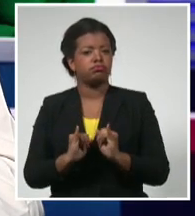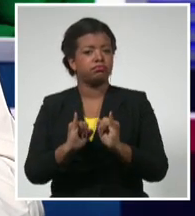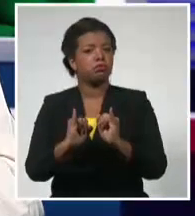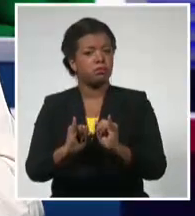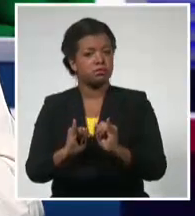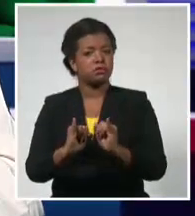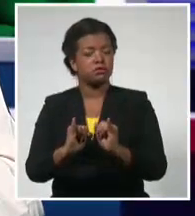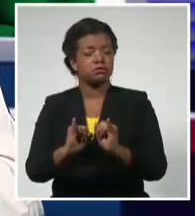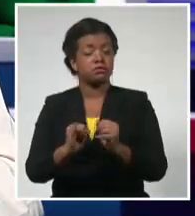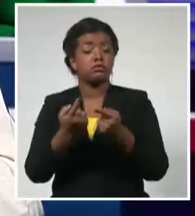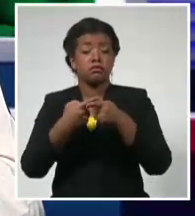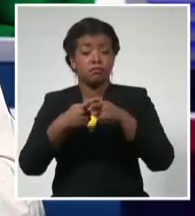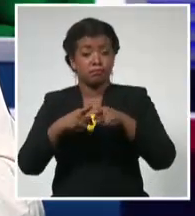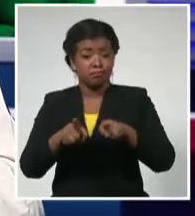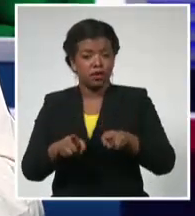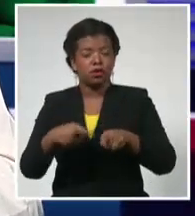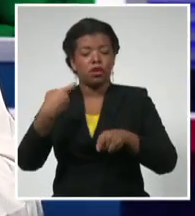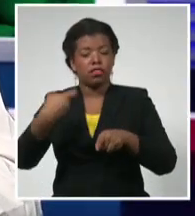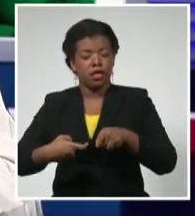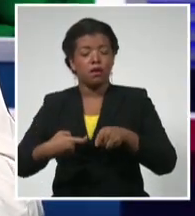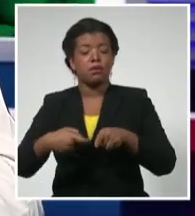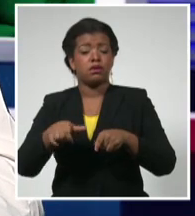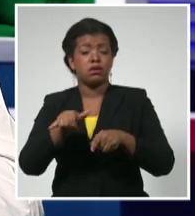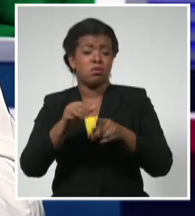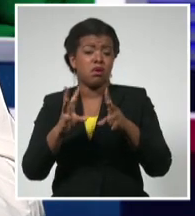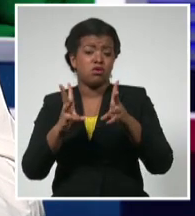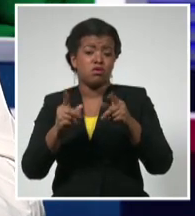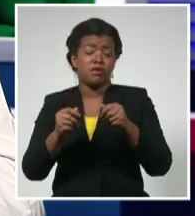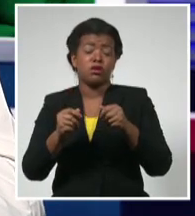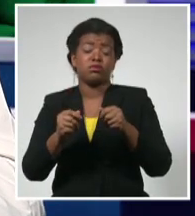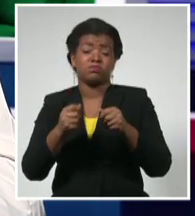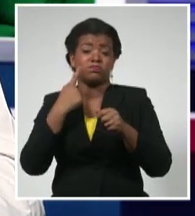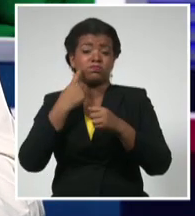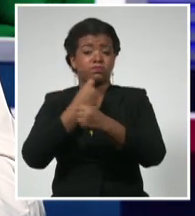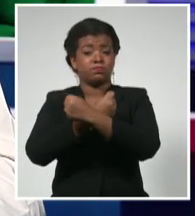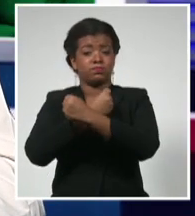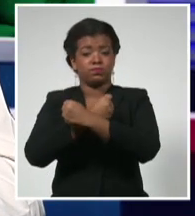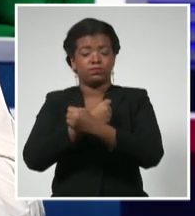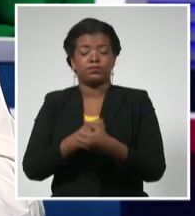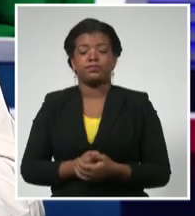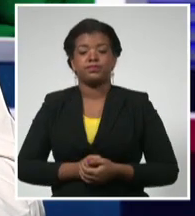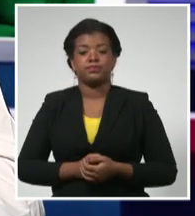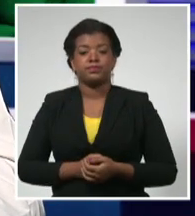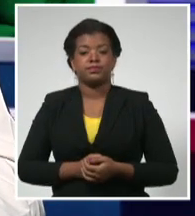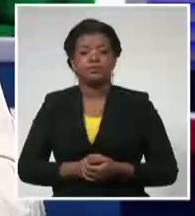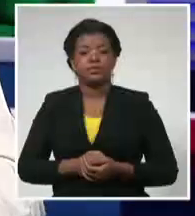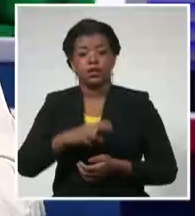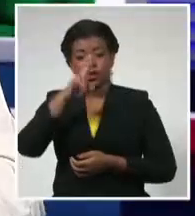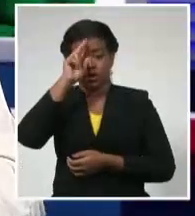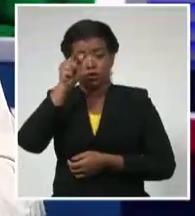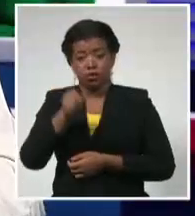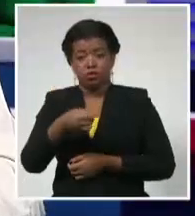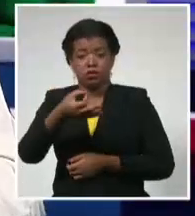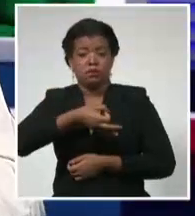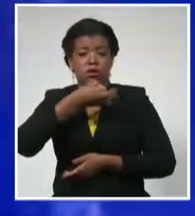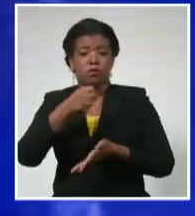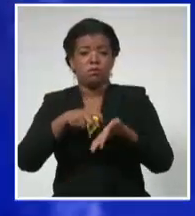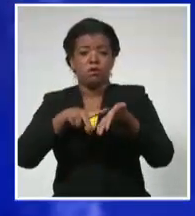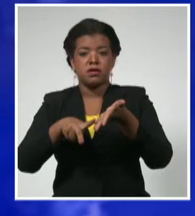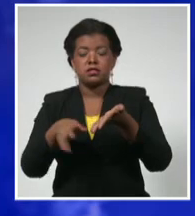hoy, pero de todas formas es un número de casos que es importante. Durán destacó los territorios que no confirman casos en varias